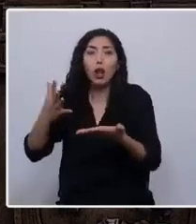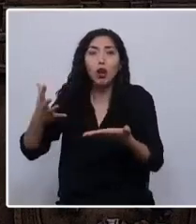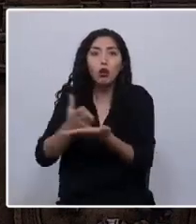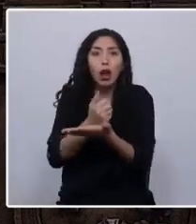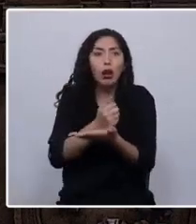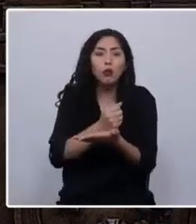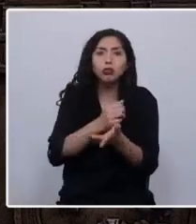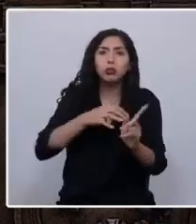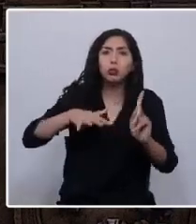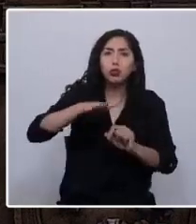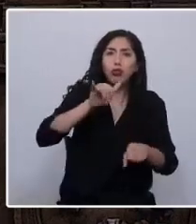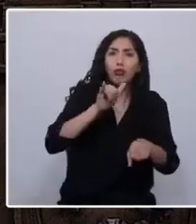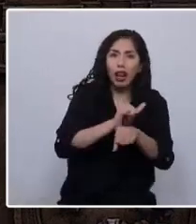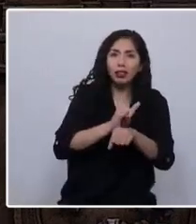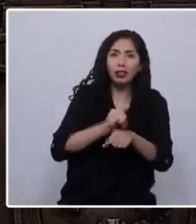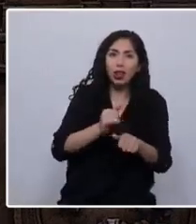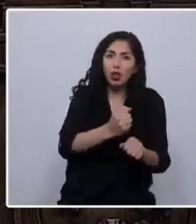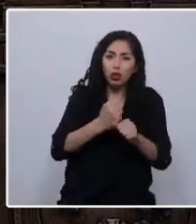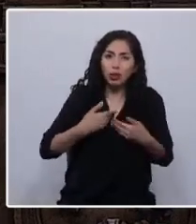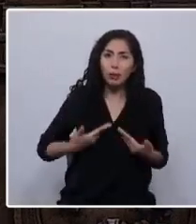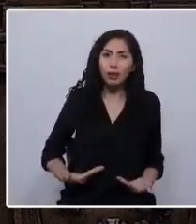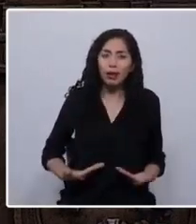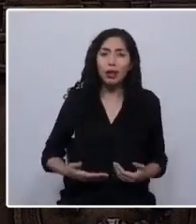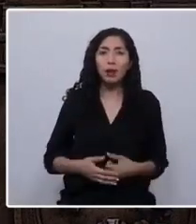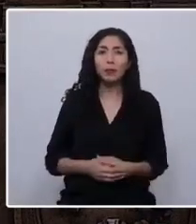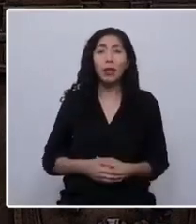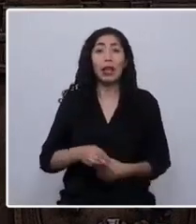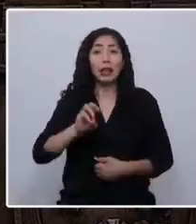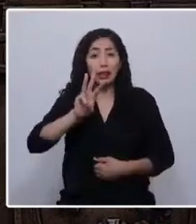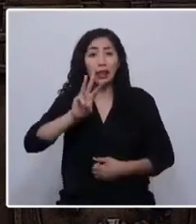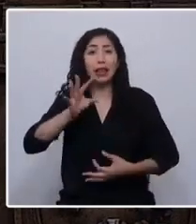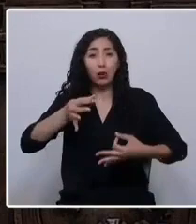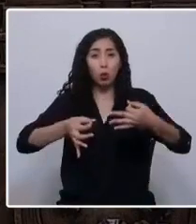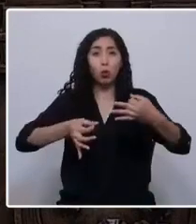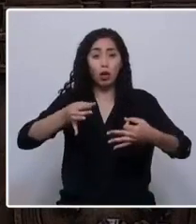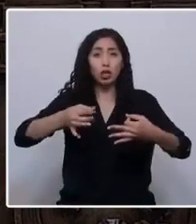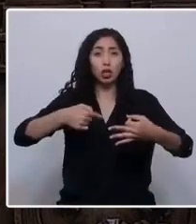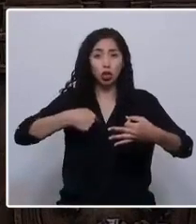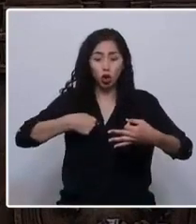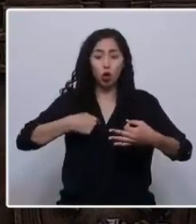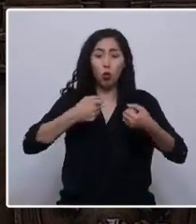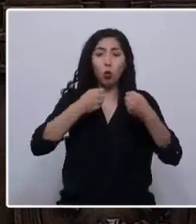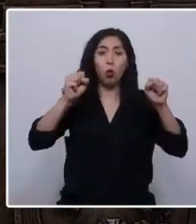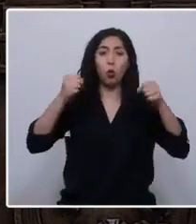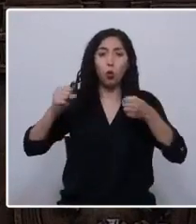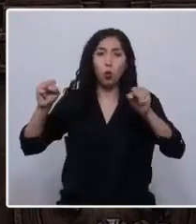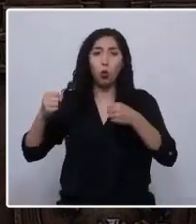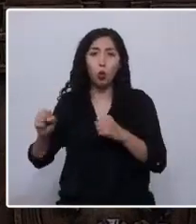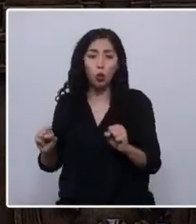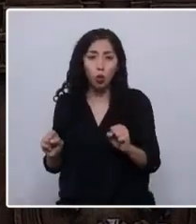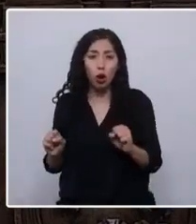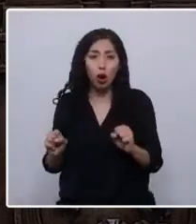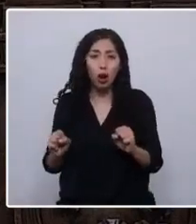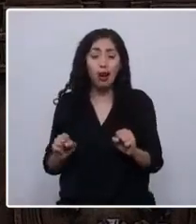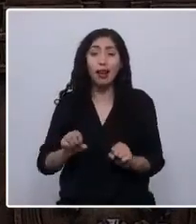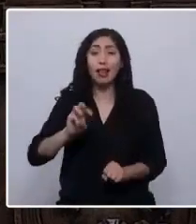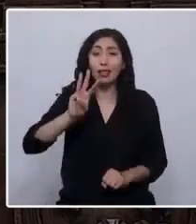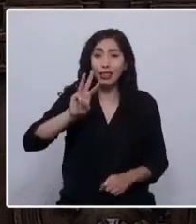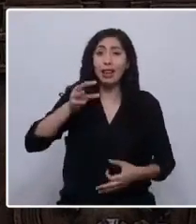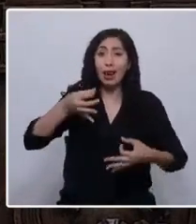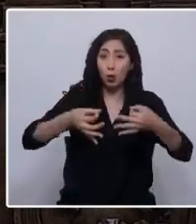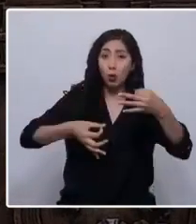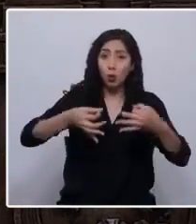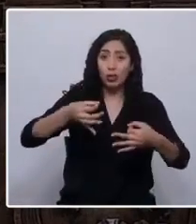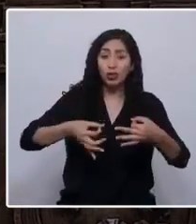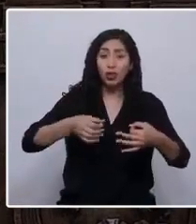LOF. Fueron tres juicios de los cuales salí absuelta. Tres juicios que no han sido